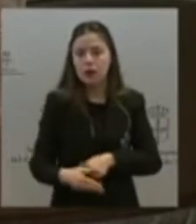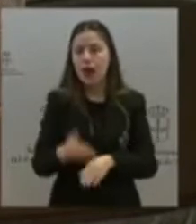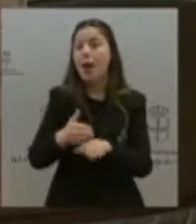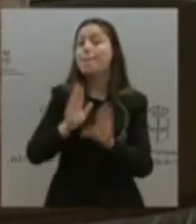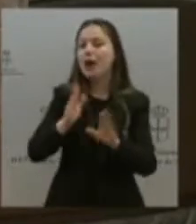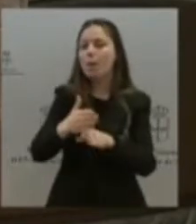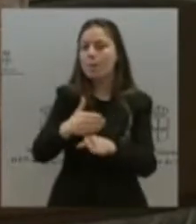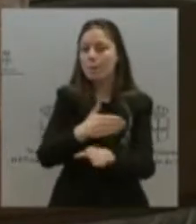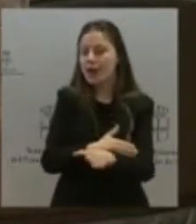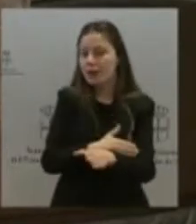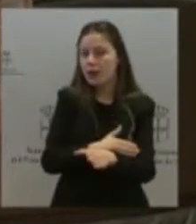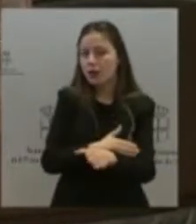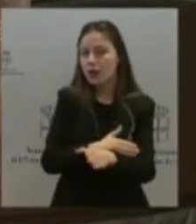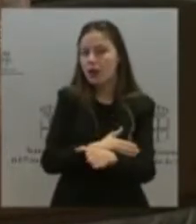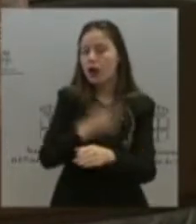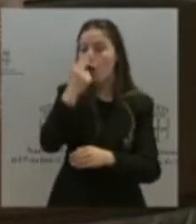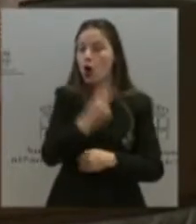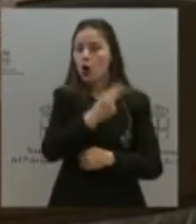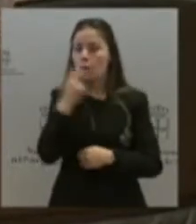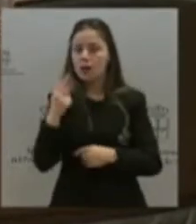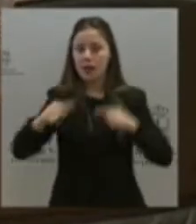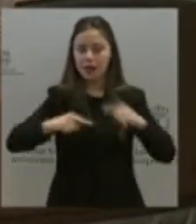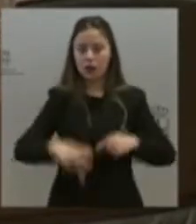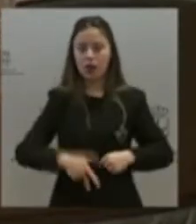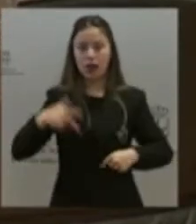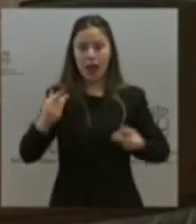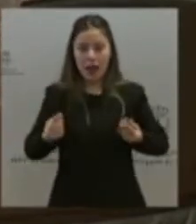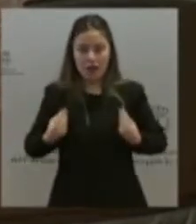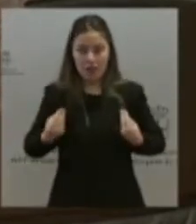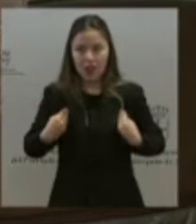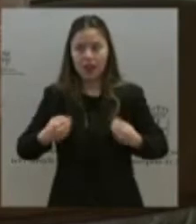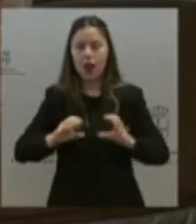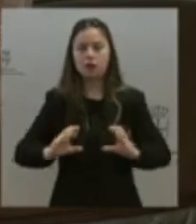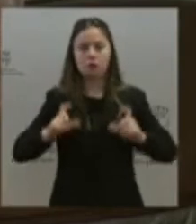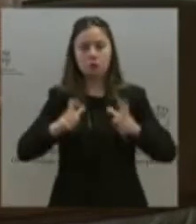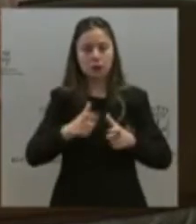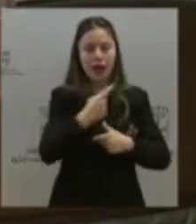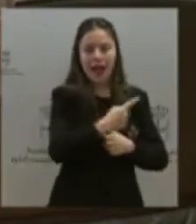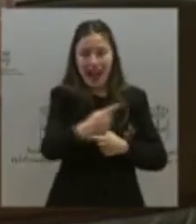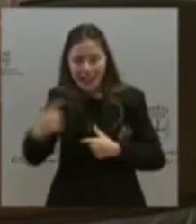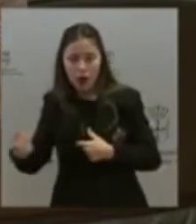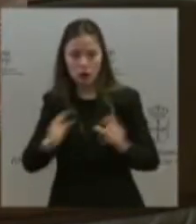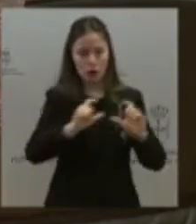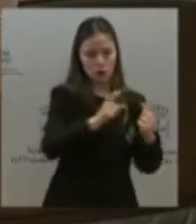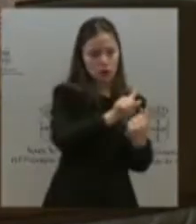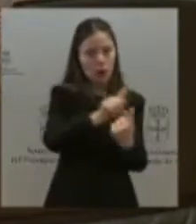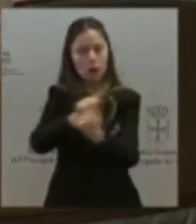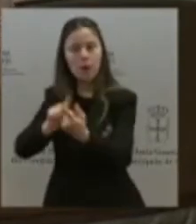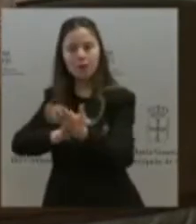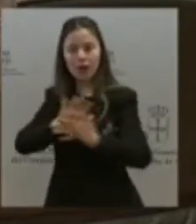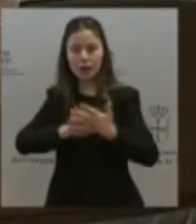compromiso del director general de Vivienda, que se reunirá individualmente con cada uno de los propietarios o de los vecinos y vecinas afectados,